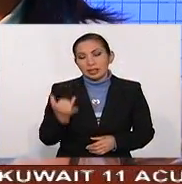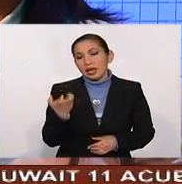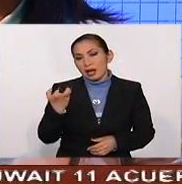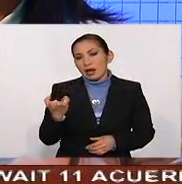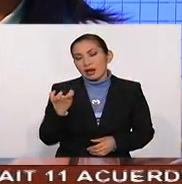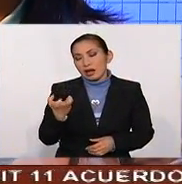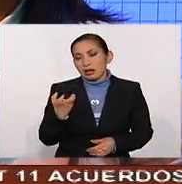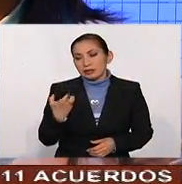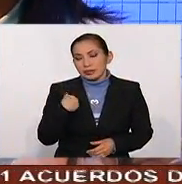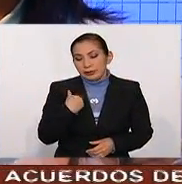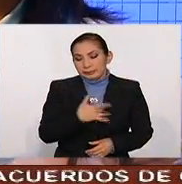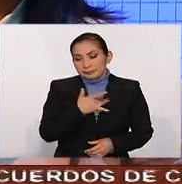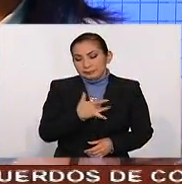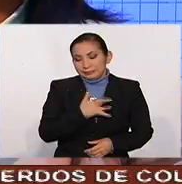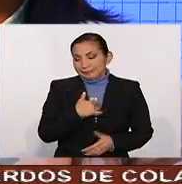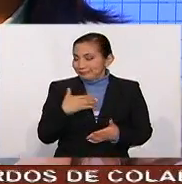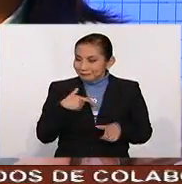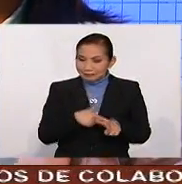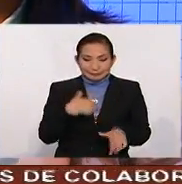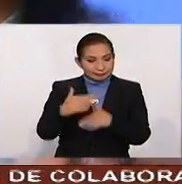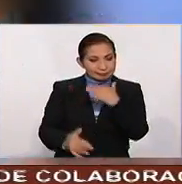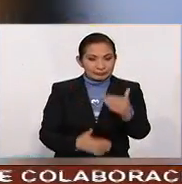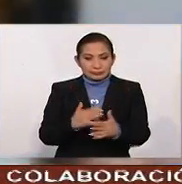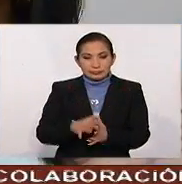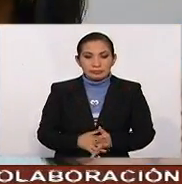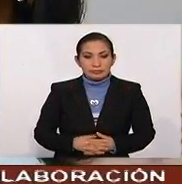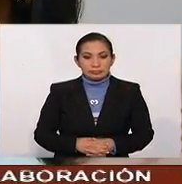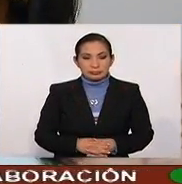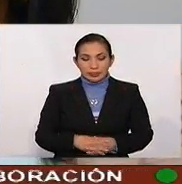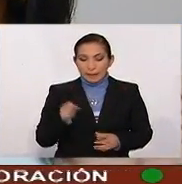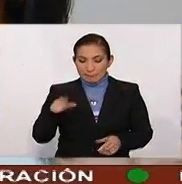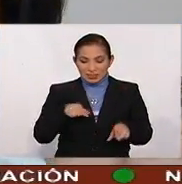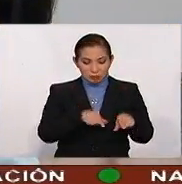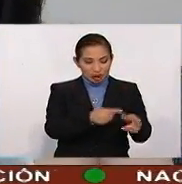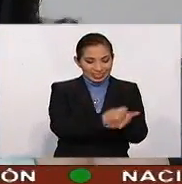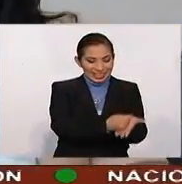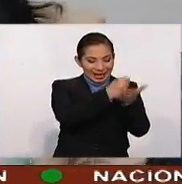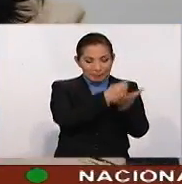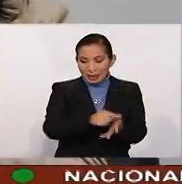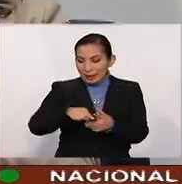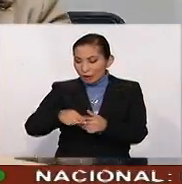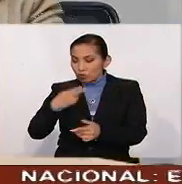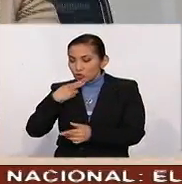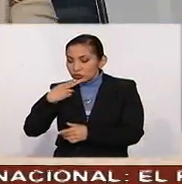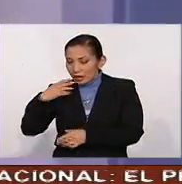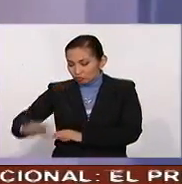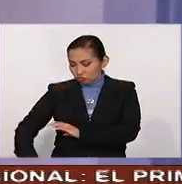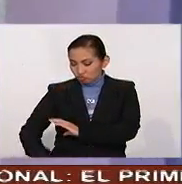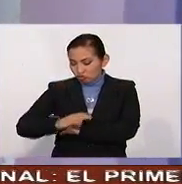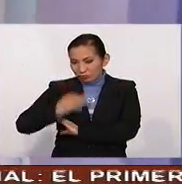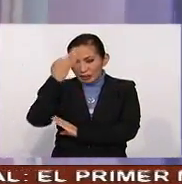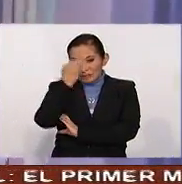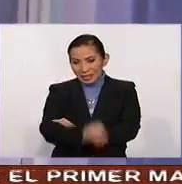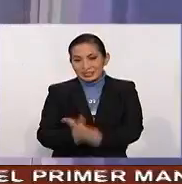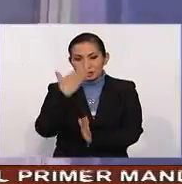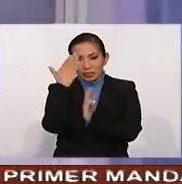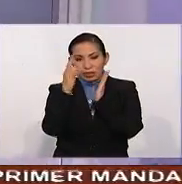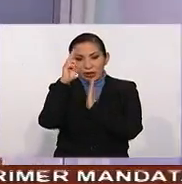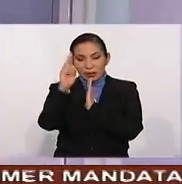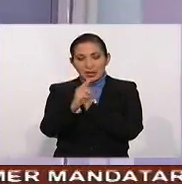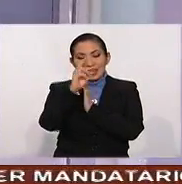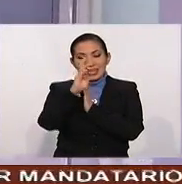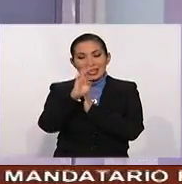fue lo que me orientó a seguir, me ayudó a seguir. A la par de la terapia y de comenzar a utilizar su prótesis, la estudiante de la